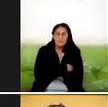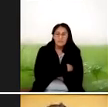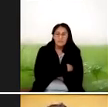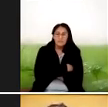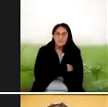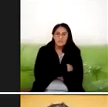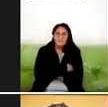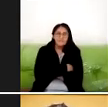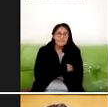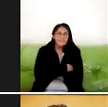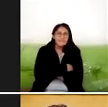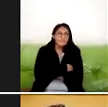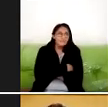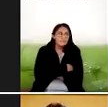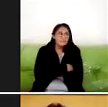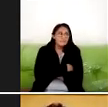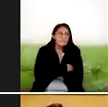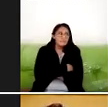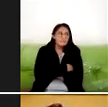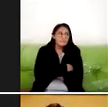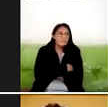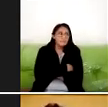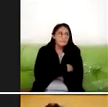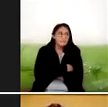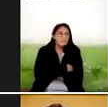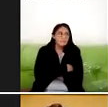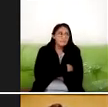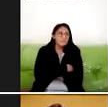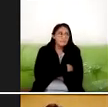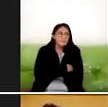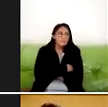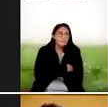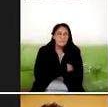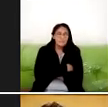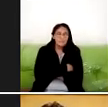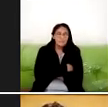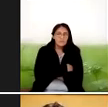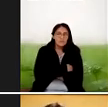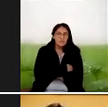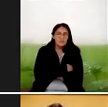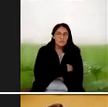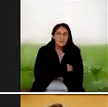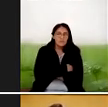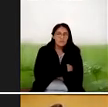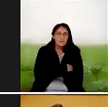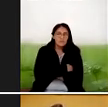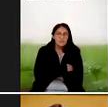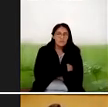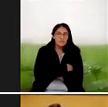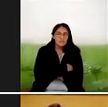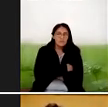innecesarias las cirugías y bueno, hay que trabajarlo un poco con la paciente, pero a veces se puede lograr el parto y en otros casos no se llega. ¿Se